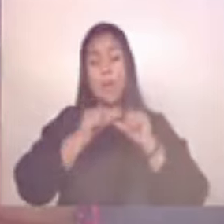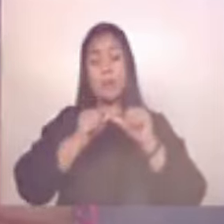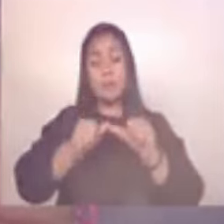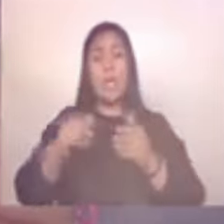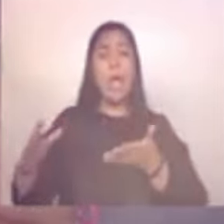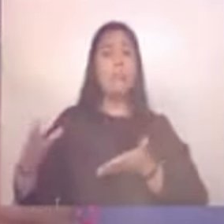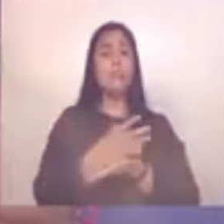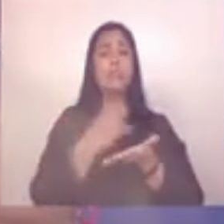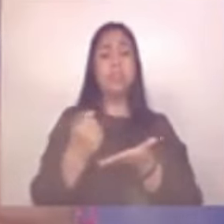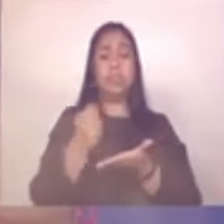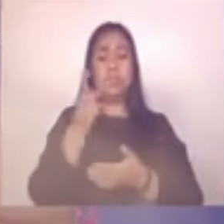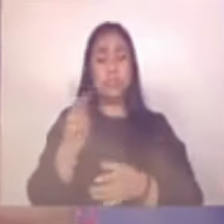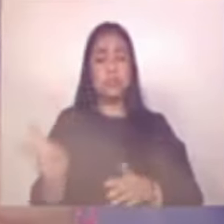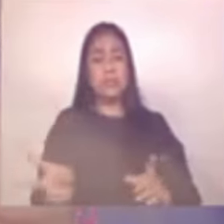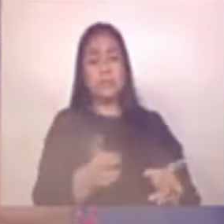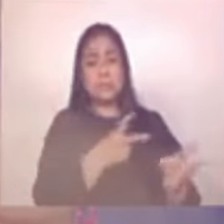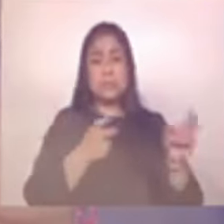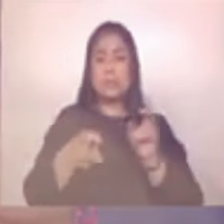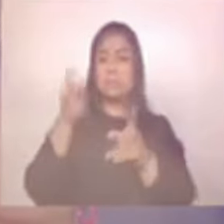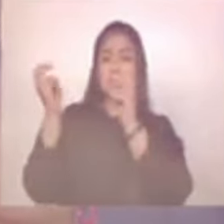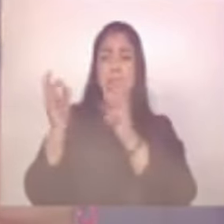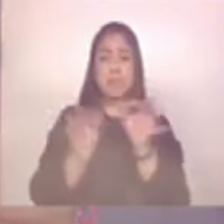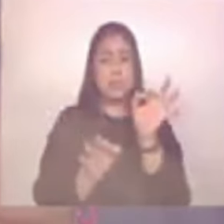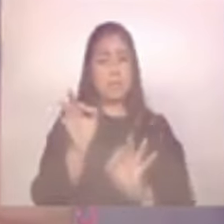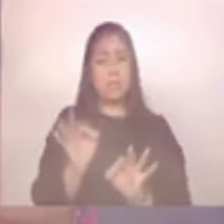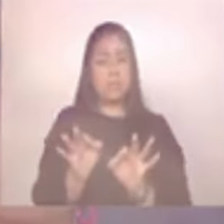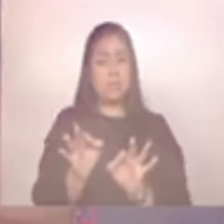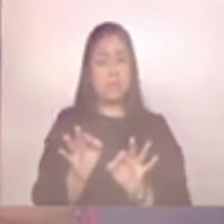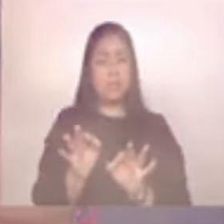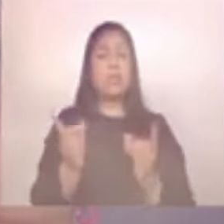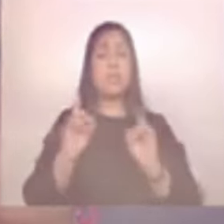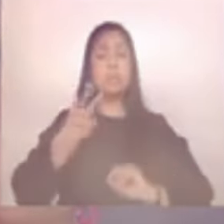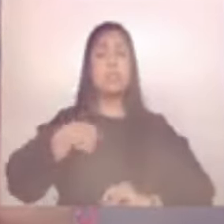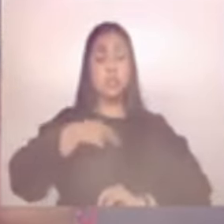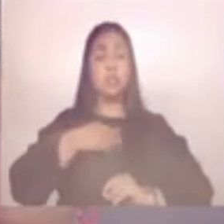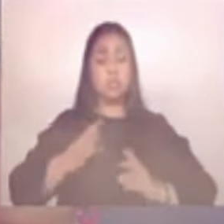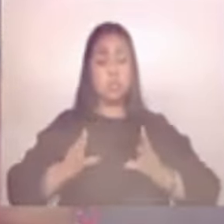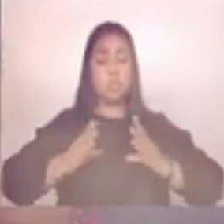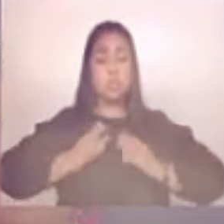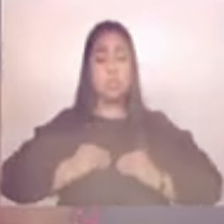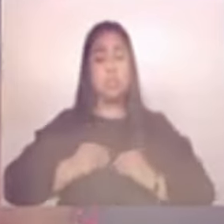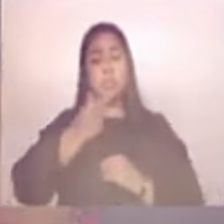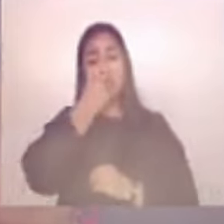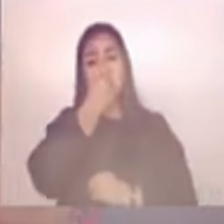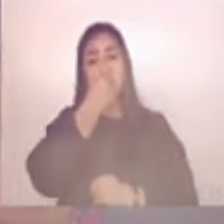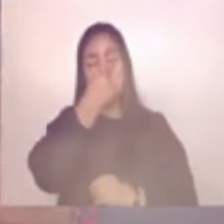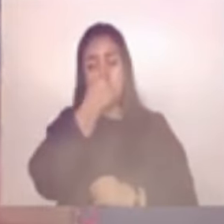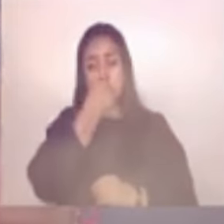y secuestrando la justicia. Si permitimos que los corruptos